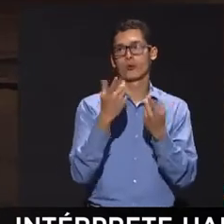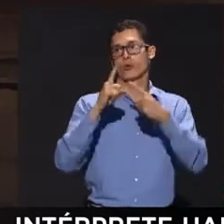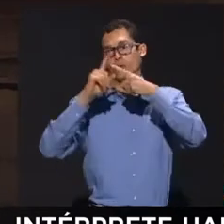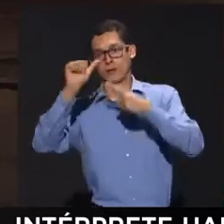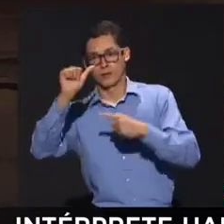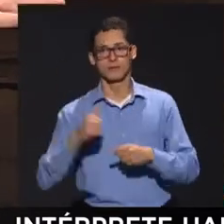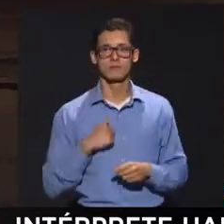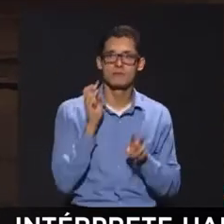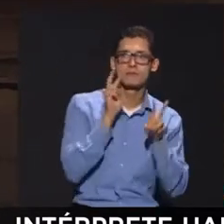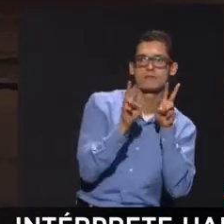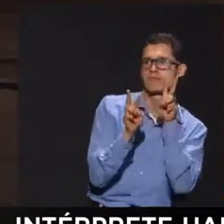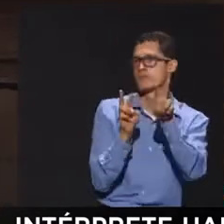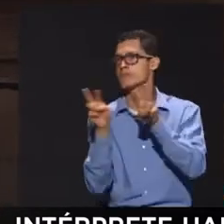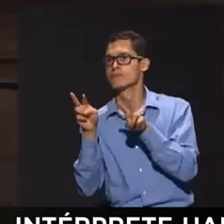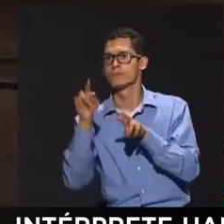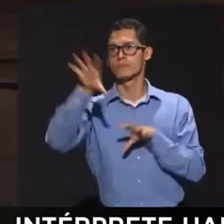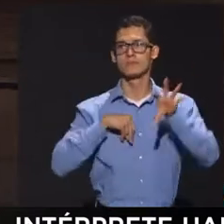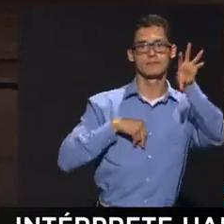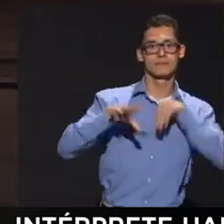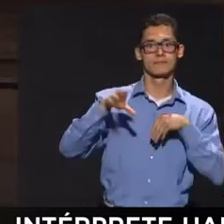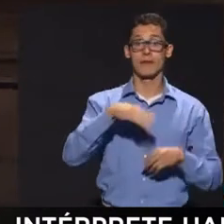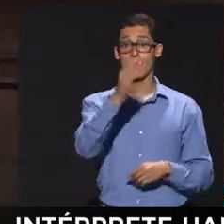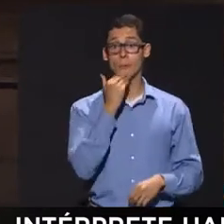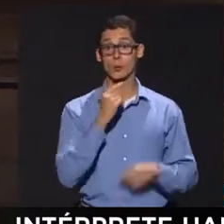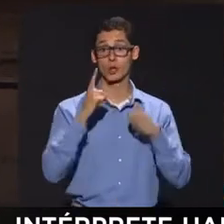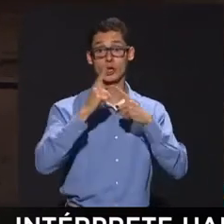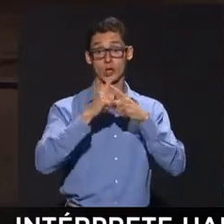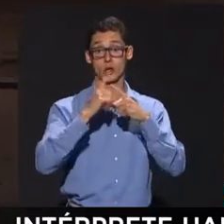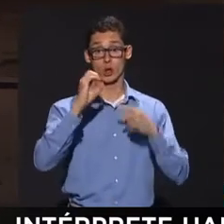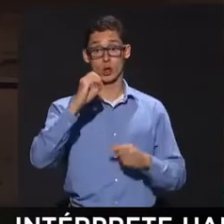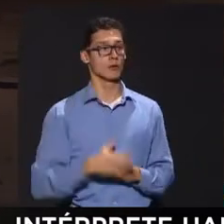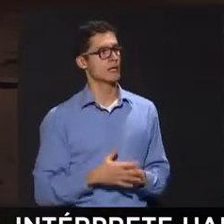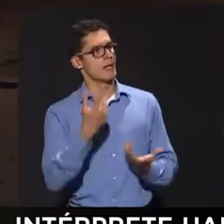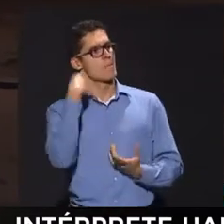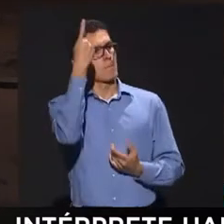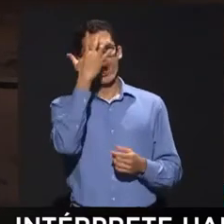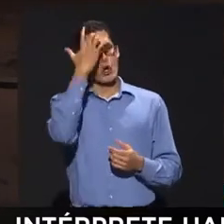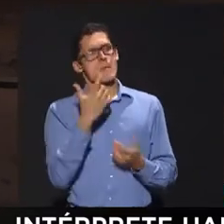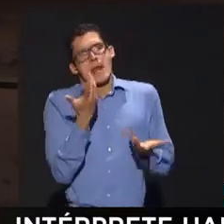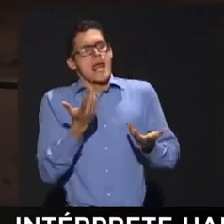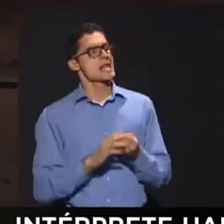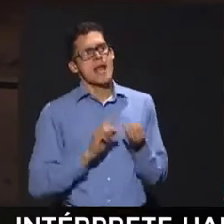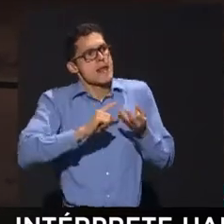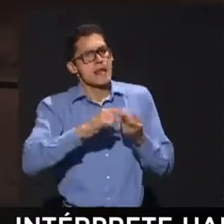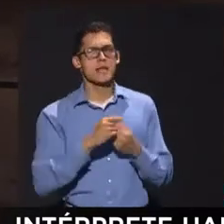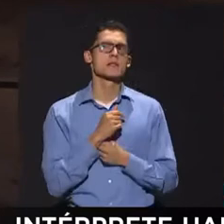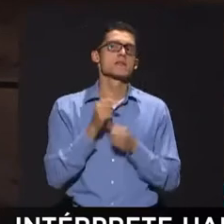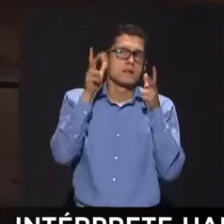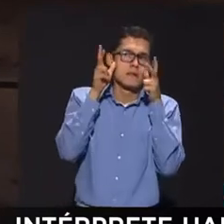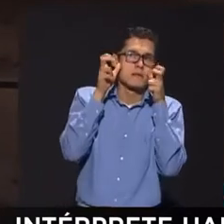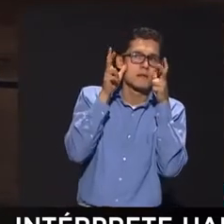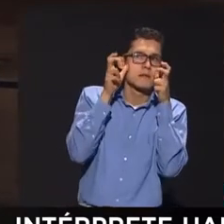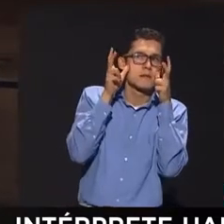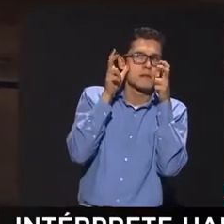actúa mi mamá, qué habla mi papá, mi tío de la política, mi abuelo cómo trata a mi tío y cómo trata a mi mamá, y yo